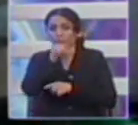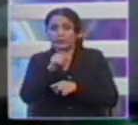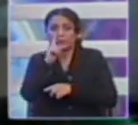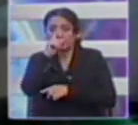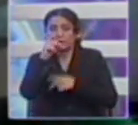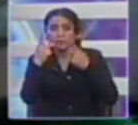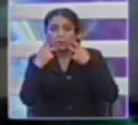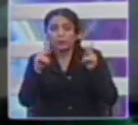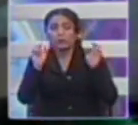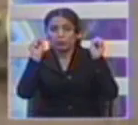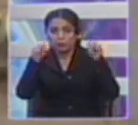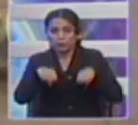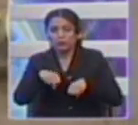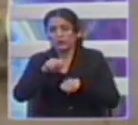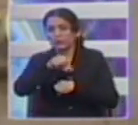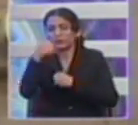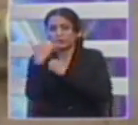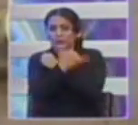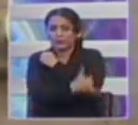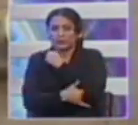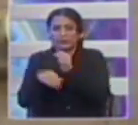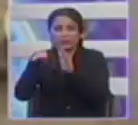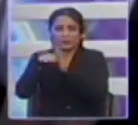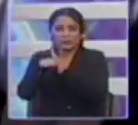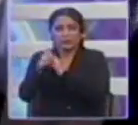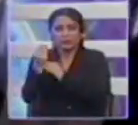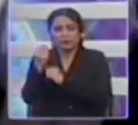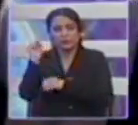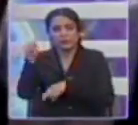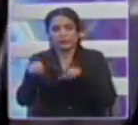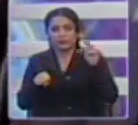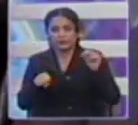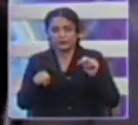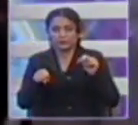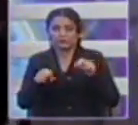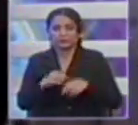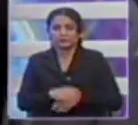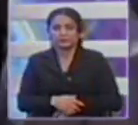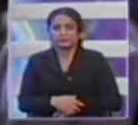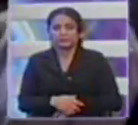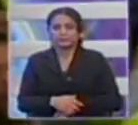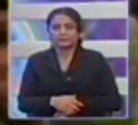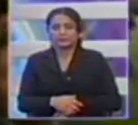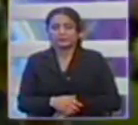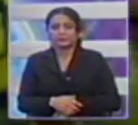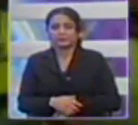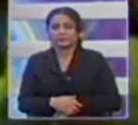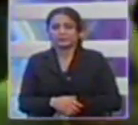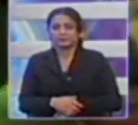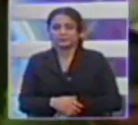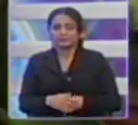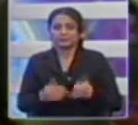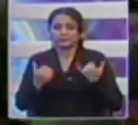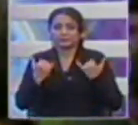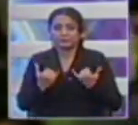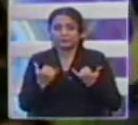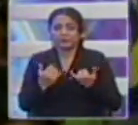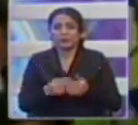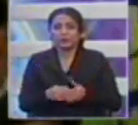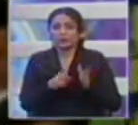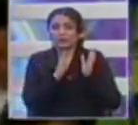En el Consejo Nacional Electoral han cerrado todos los procesos para la inscripción de las candidaturas nacionales que competirán en las